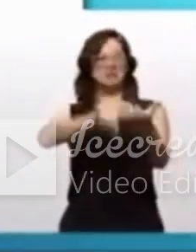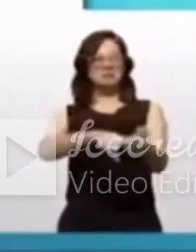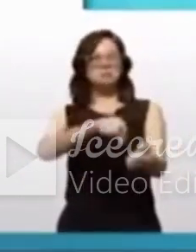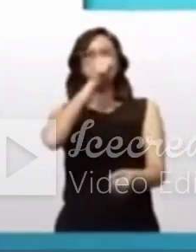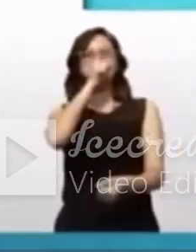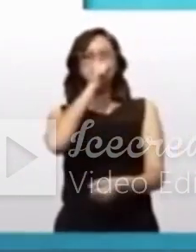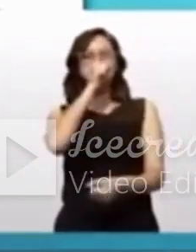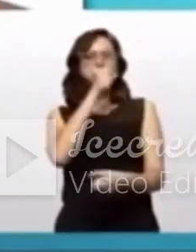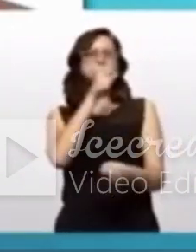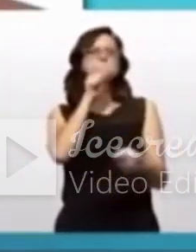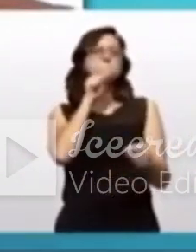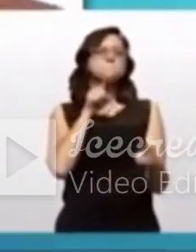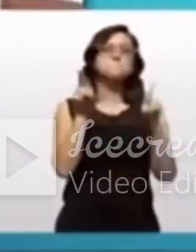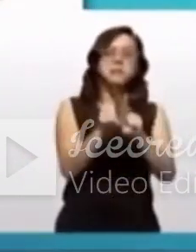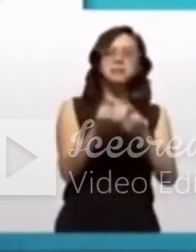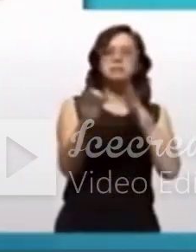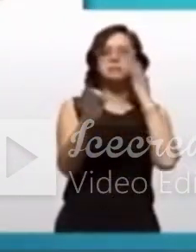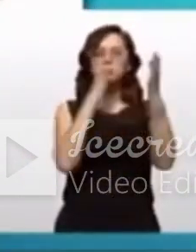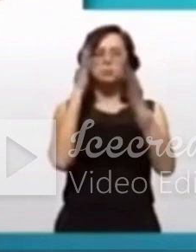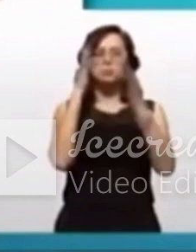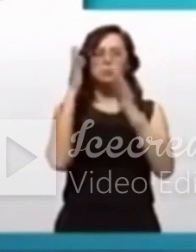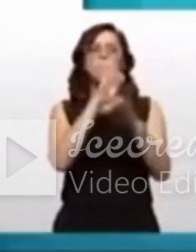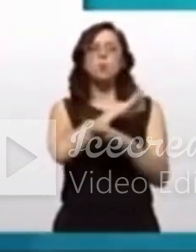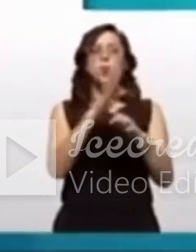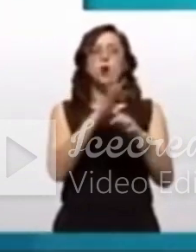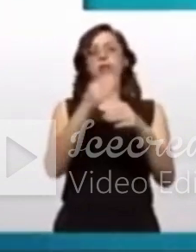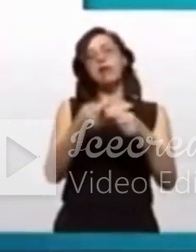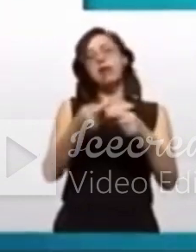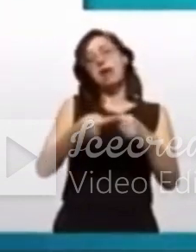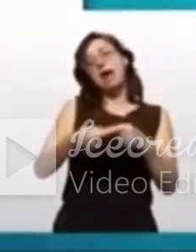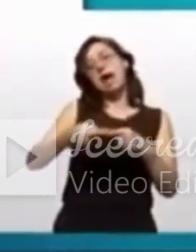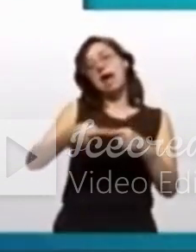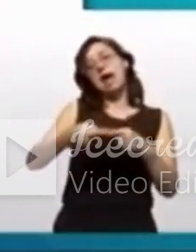igual que las noticias, puede ir acompañado de un antetítulo o de un subtítulo.